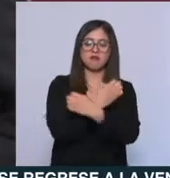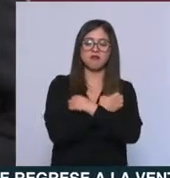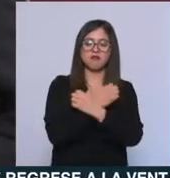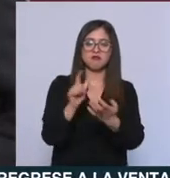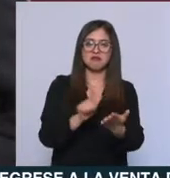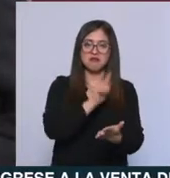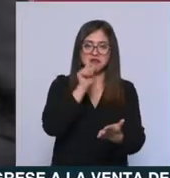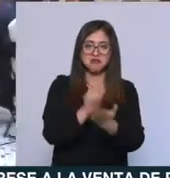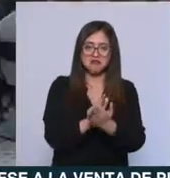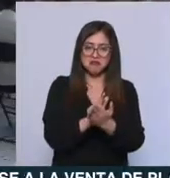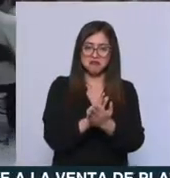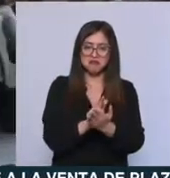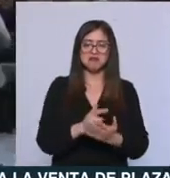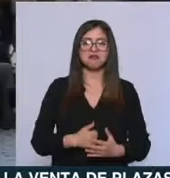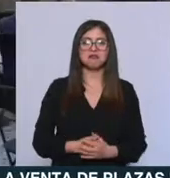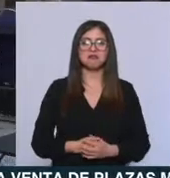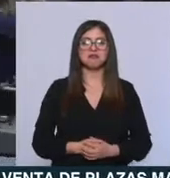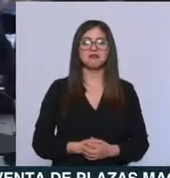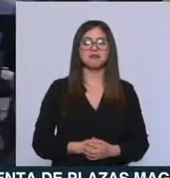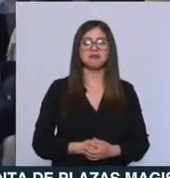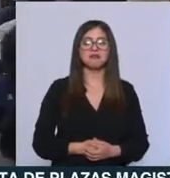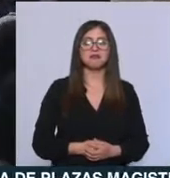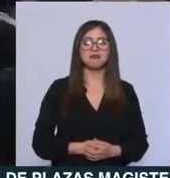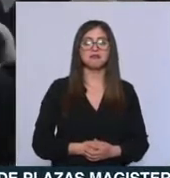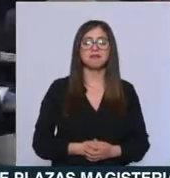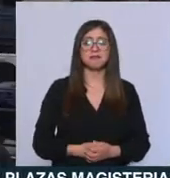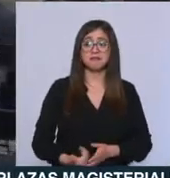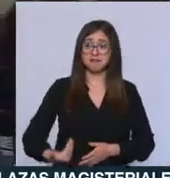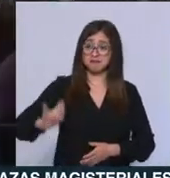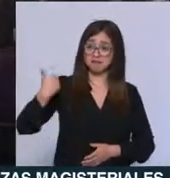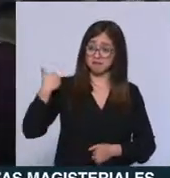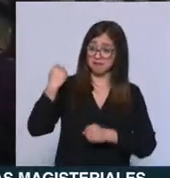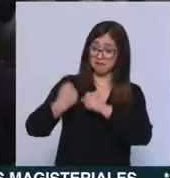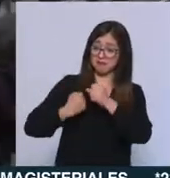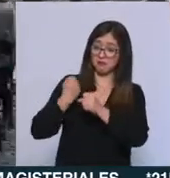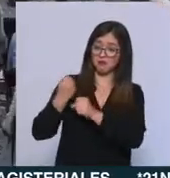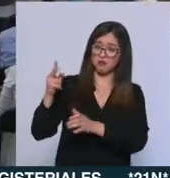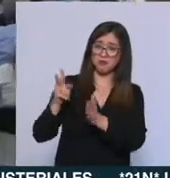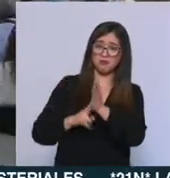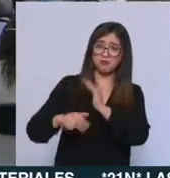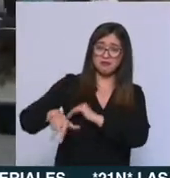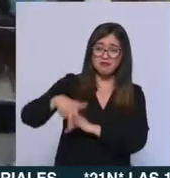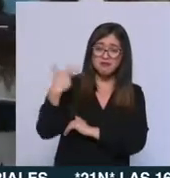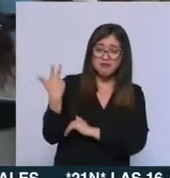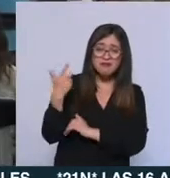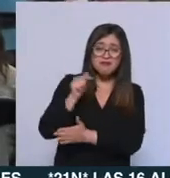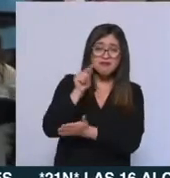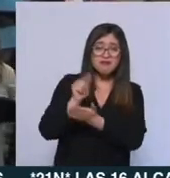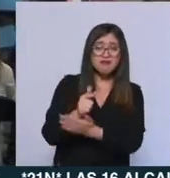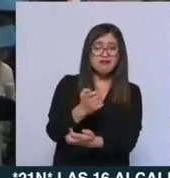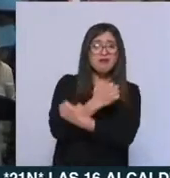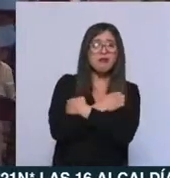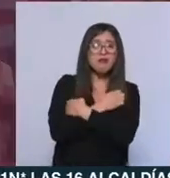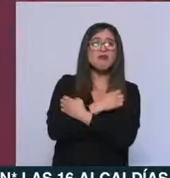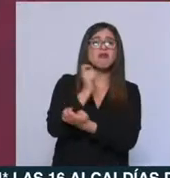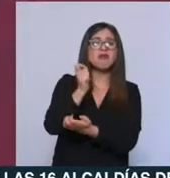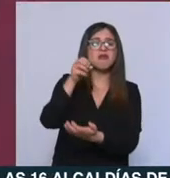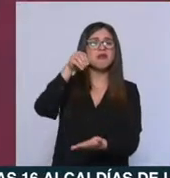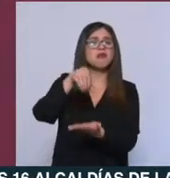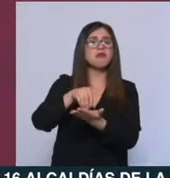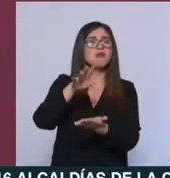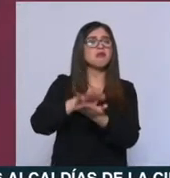reforma educativa. Recordó que la reforma de 2013 era parte de una agenda definida en el extranjero que